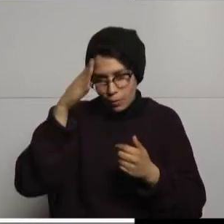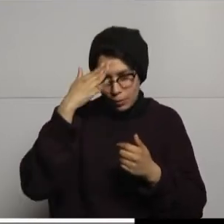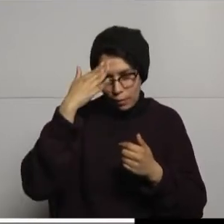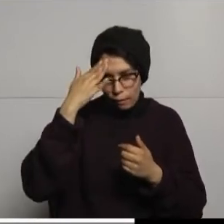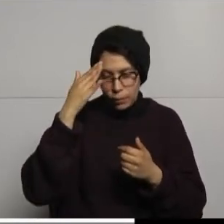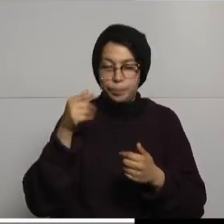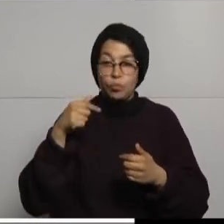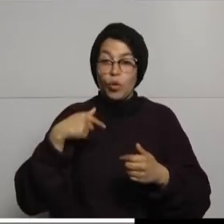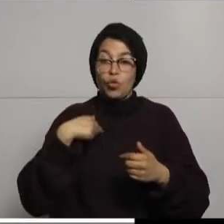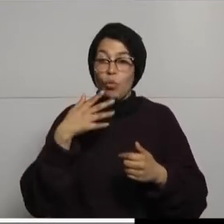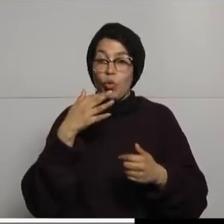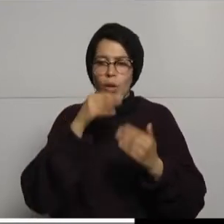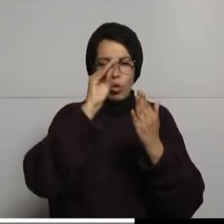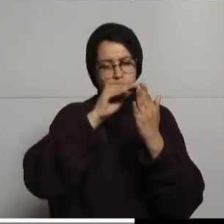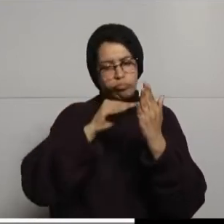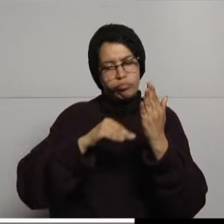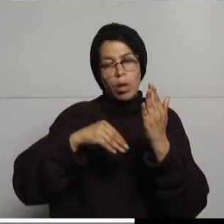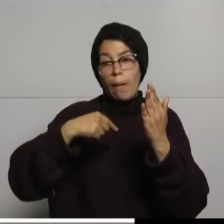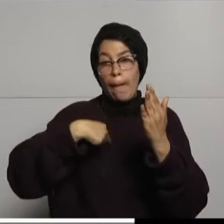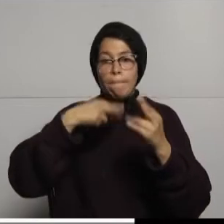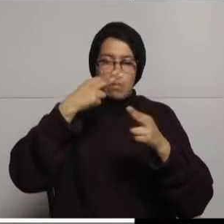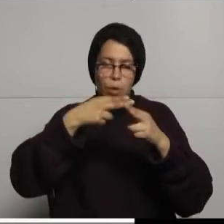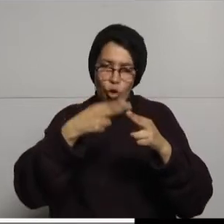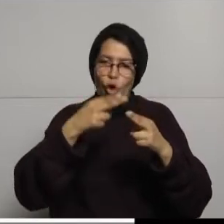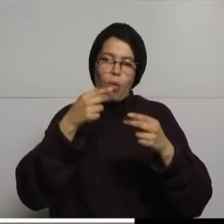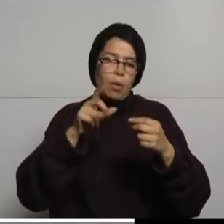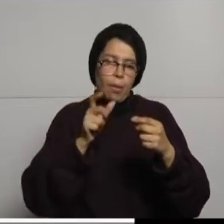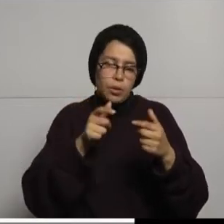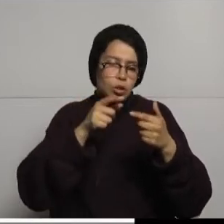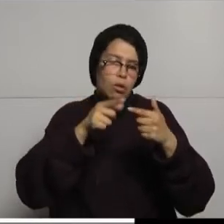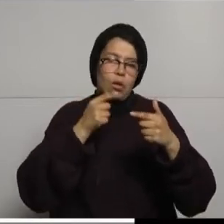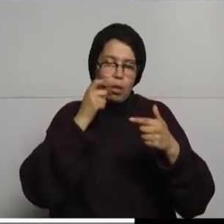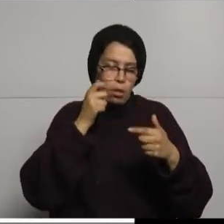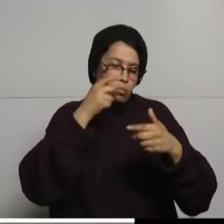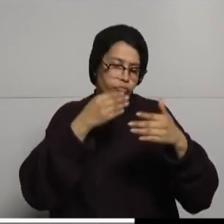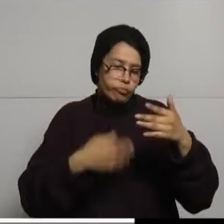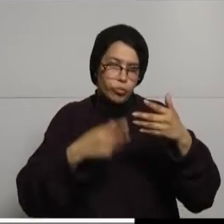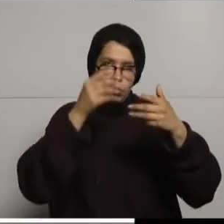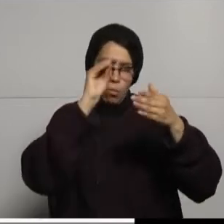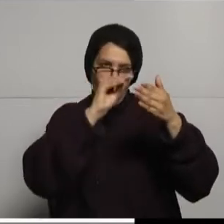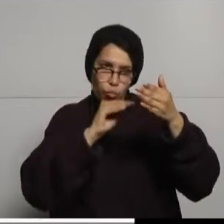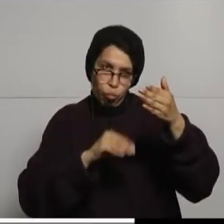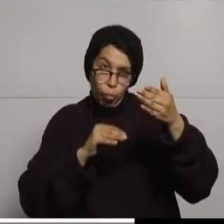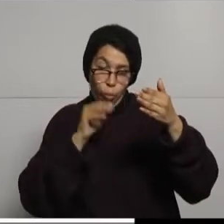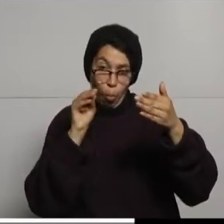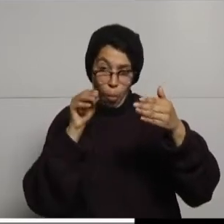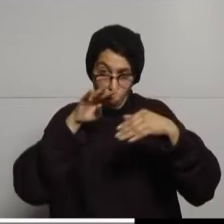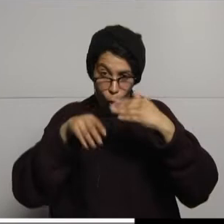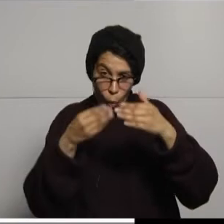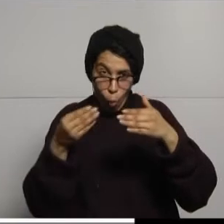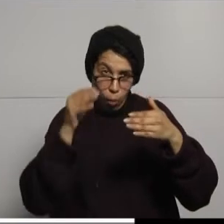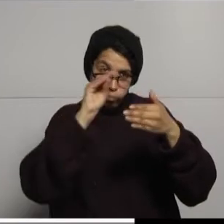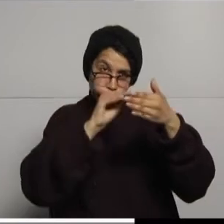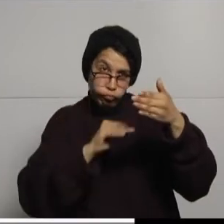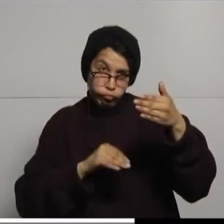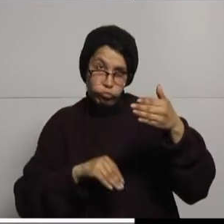cuando yo lo llené, mis datos, en fin, y me da entrada a un tipo de actividades empresariales u otro. Hoy, las empresas de la ciudad